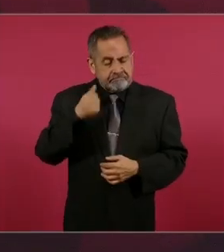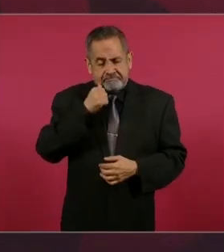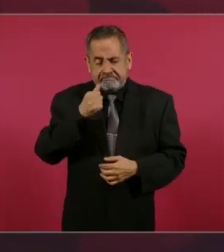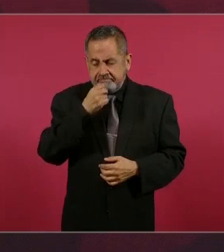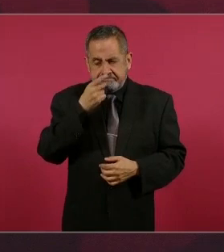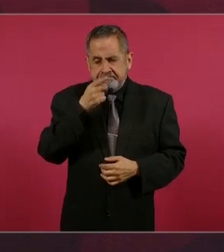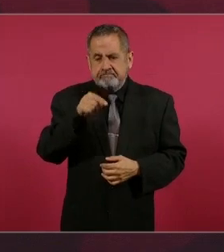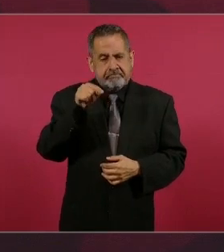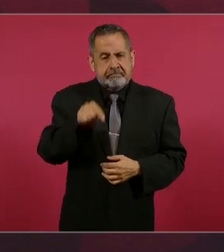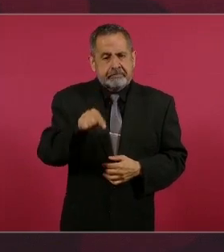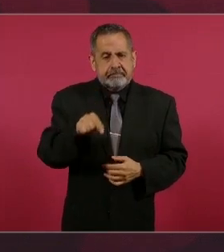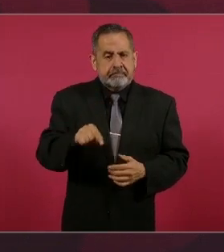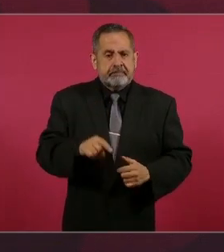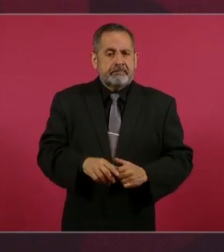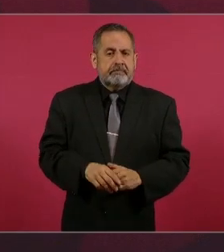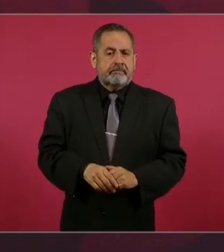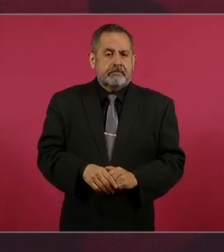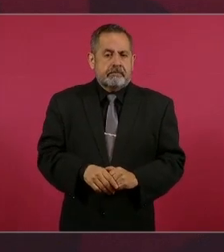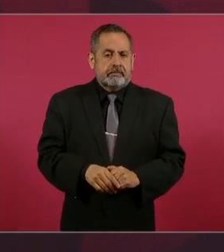que